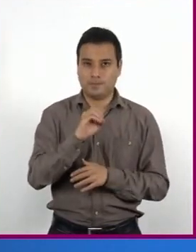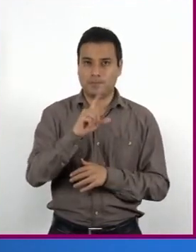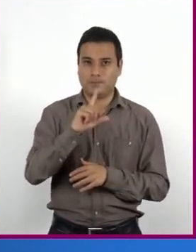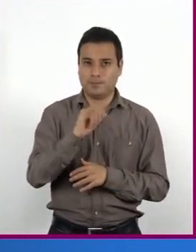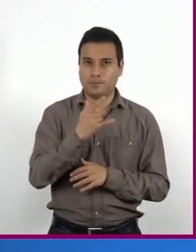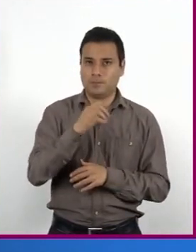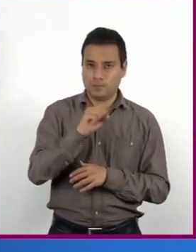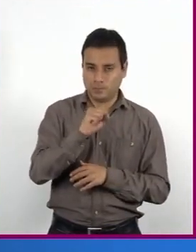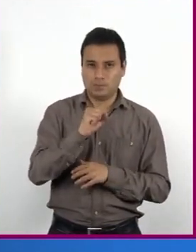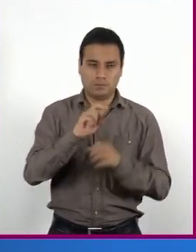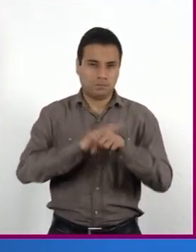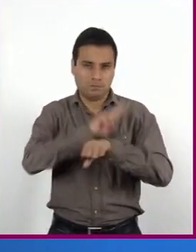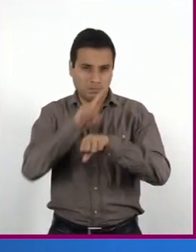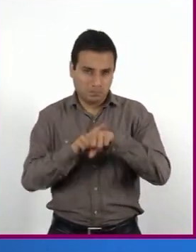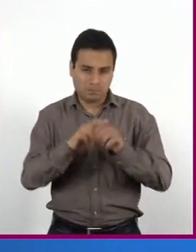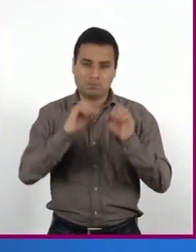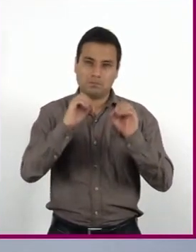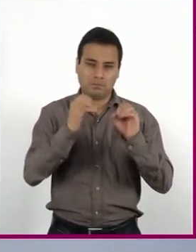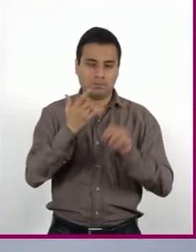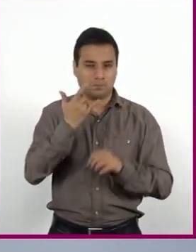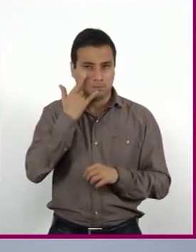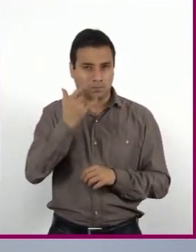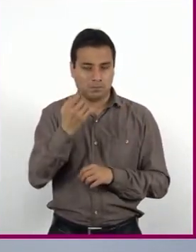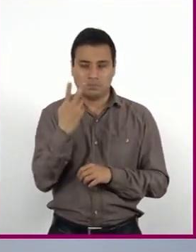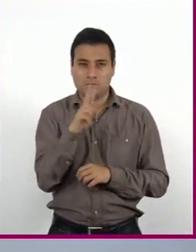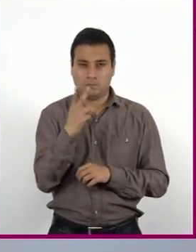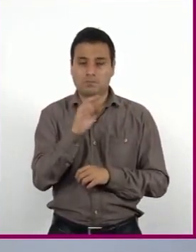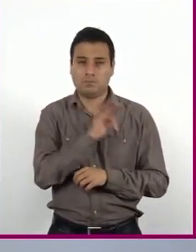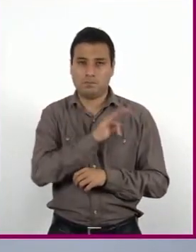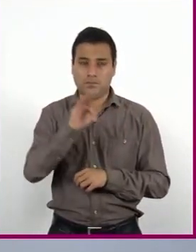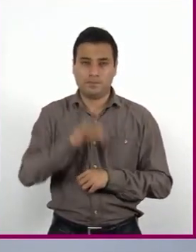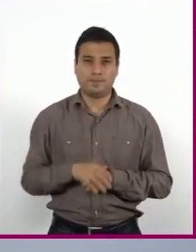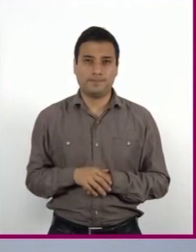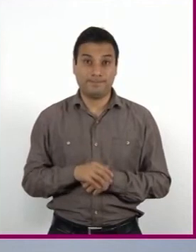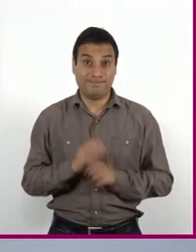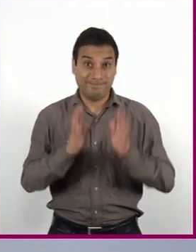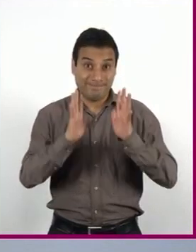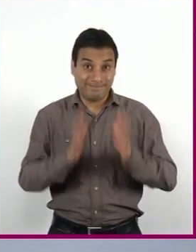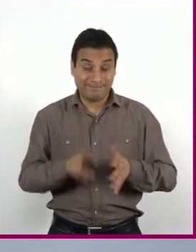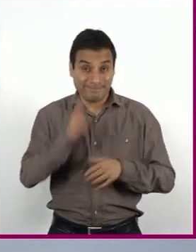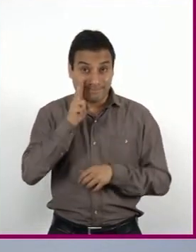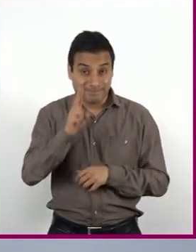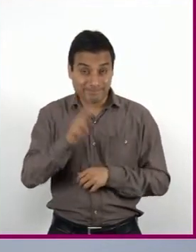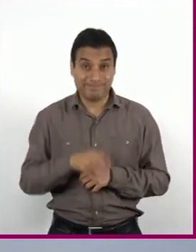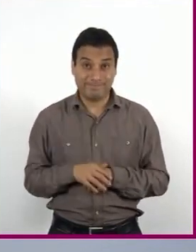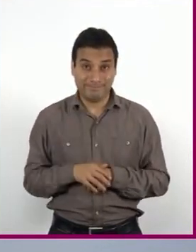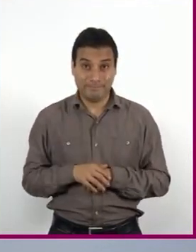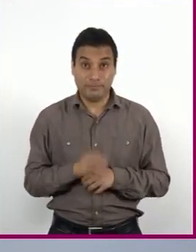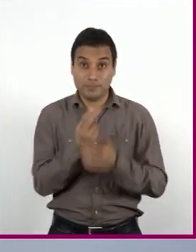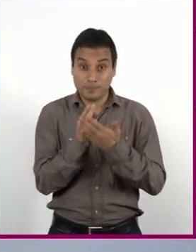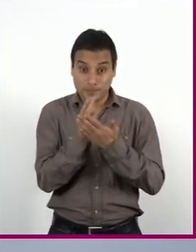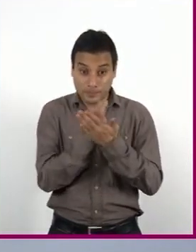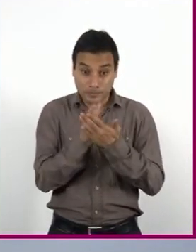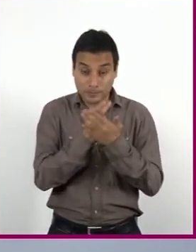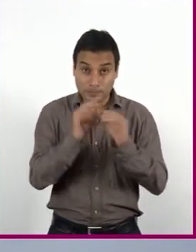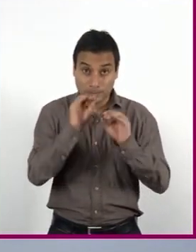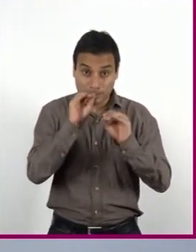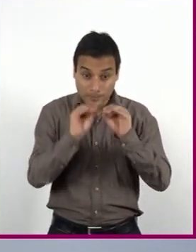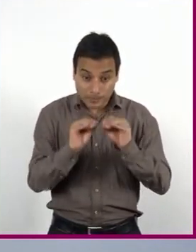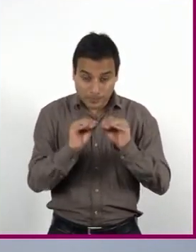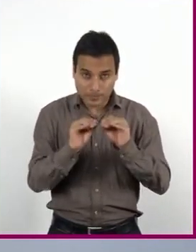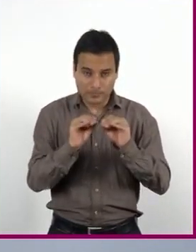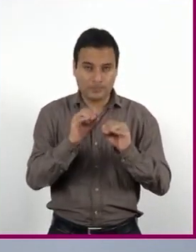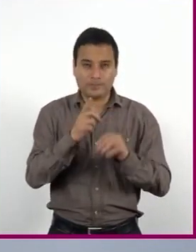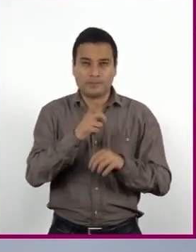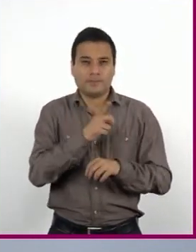regulares, semirregulares o irregulares. Vimos que el total de figuras del desarrollo plano de un cuerpo debe